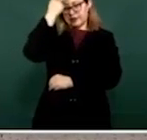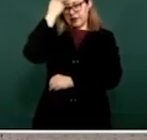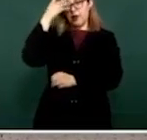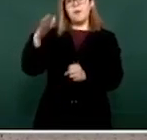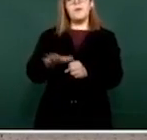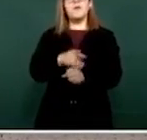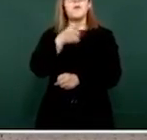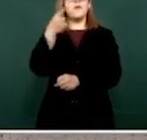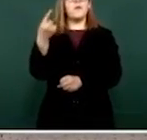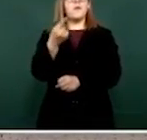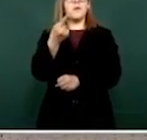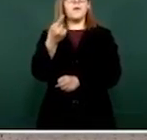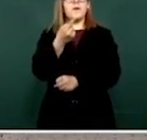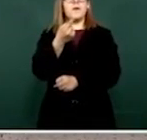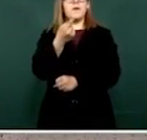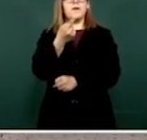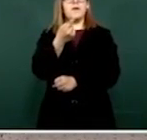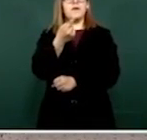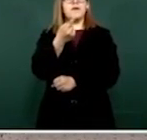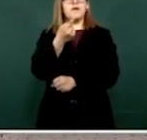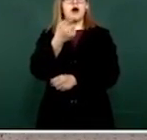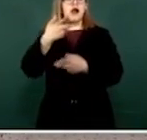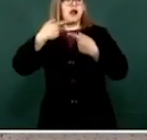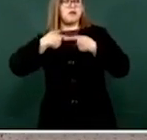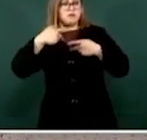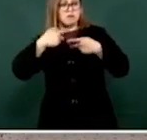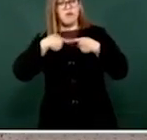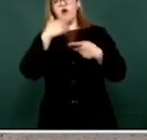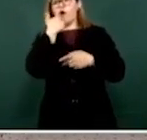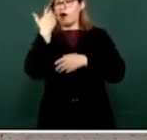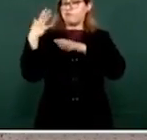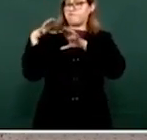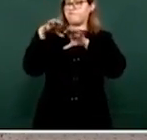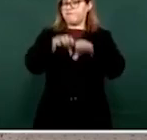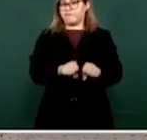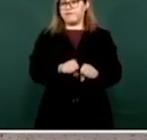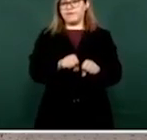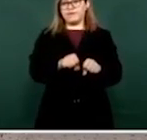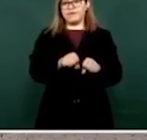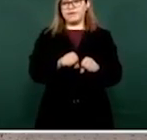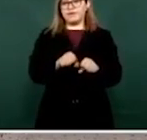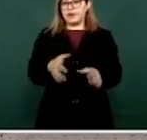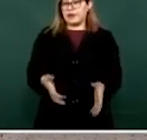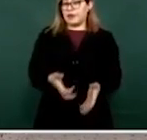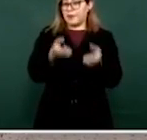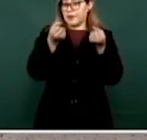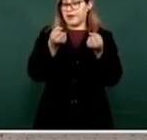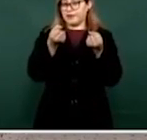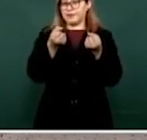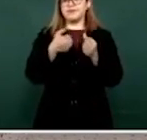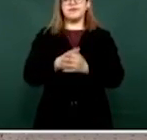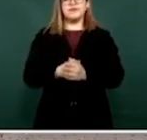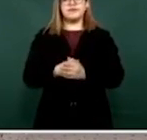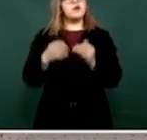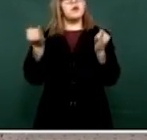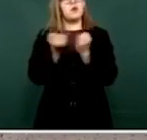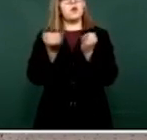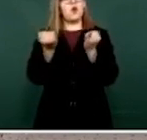propuesta de la gente, desde luego, ¿no? Aquí la gente